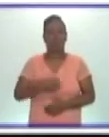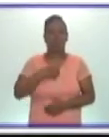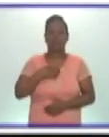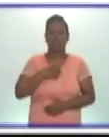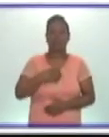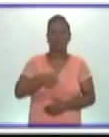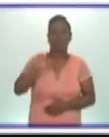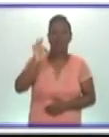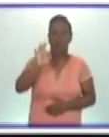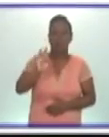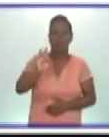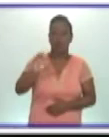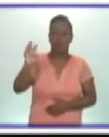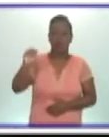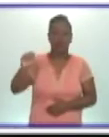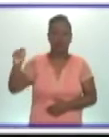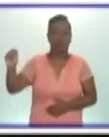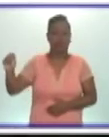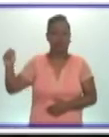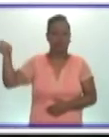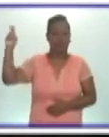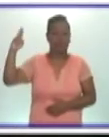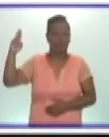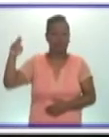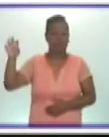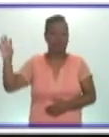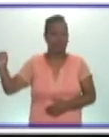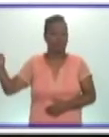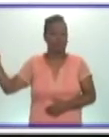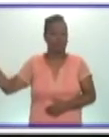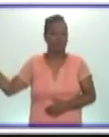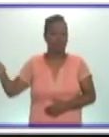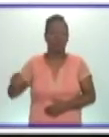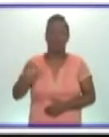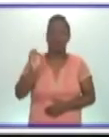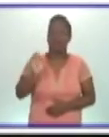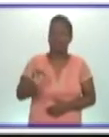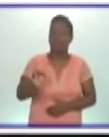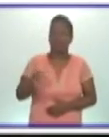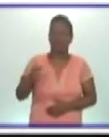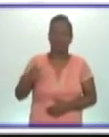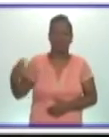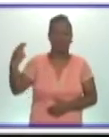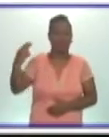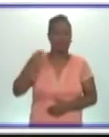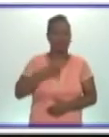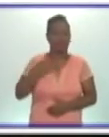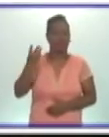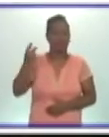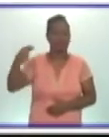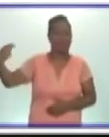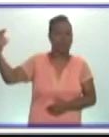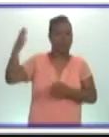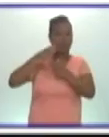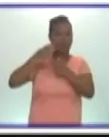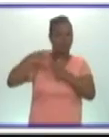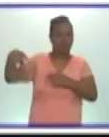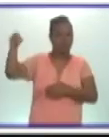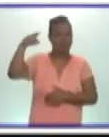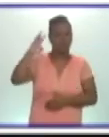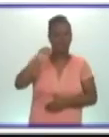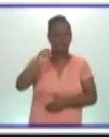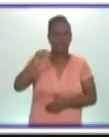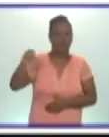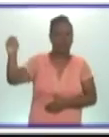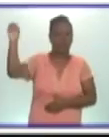y 5m cuadrada n. A pesar de que tienen las mismas literales, están elevadas a diferentes potencias. Por ejemplo, aquí la m está